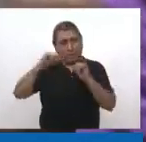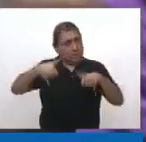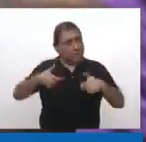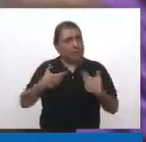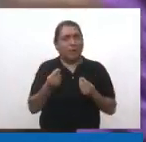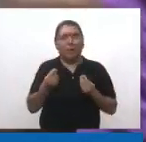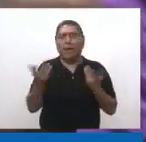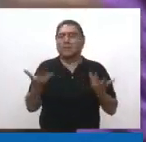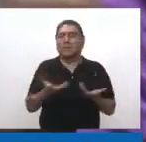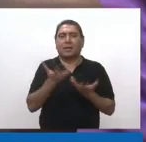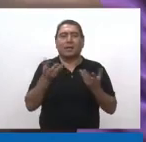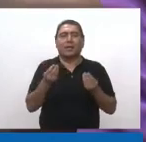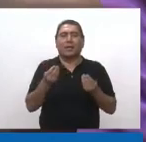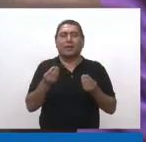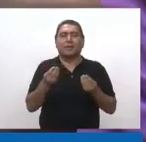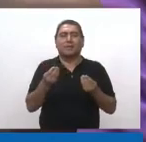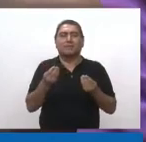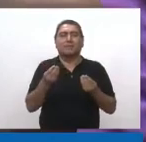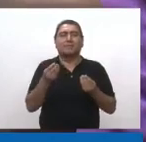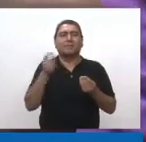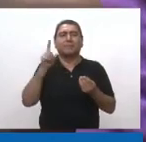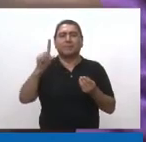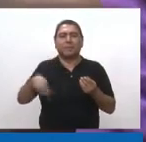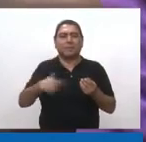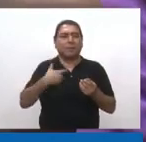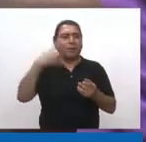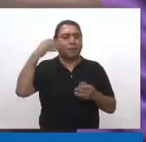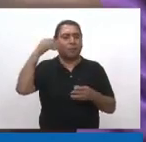que también entorpezca el Poder Judicial.